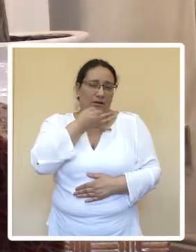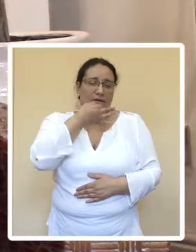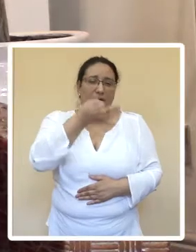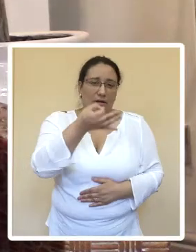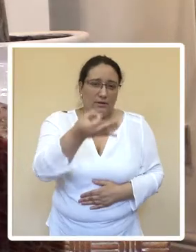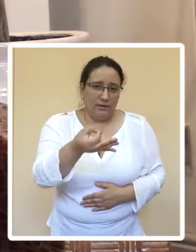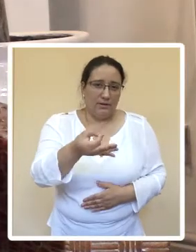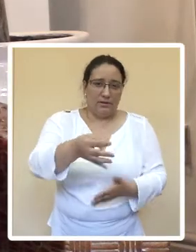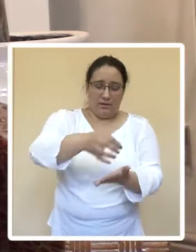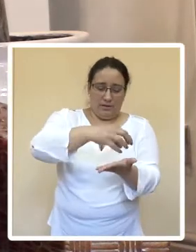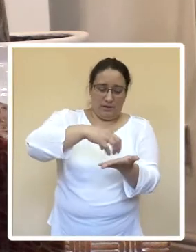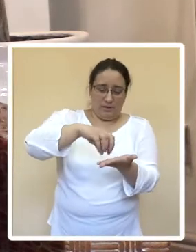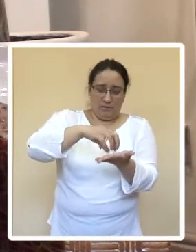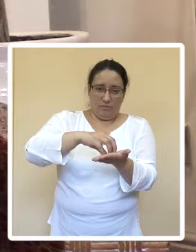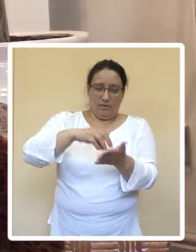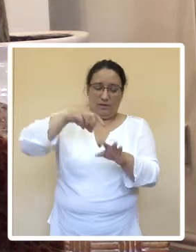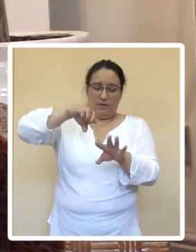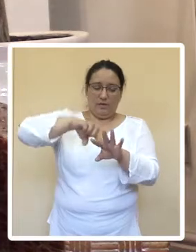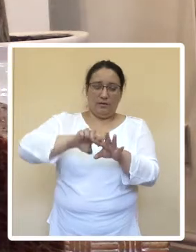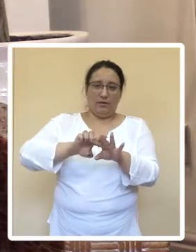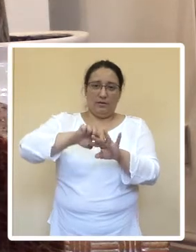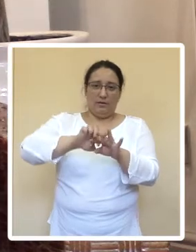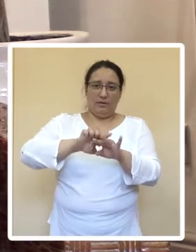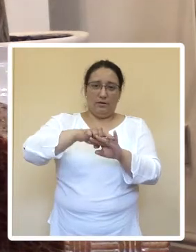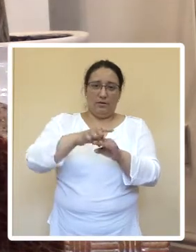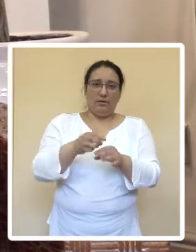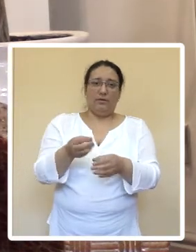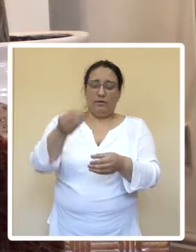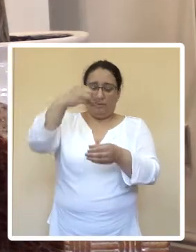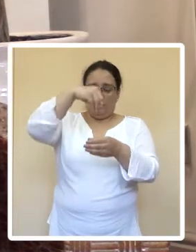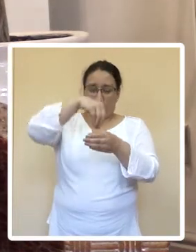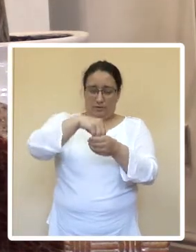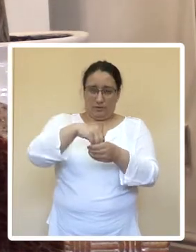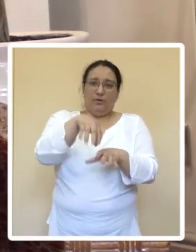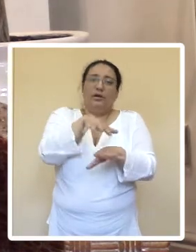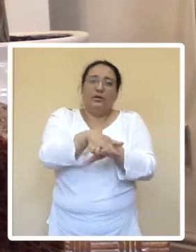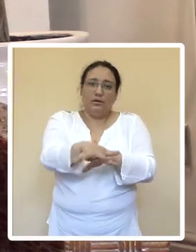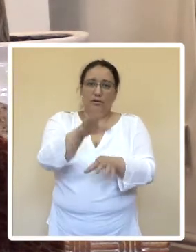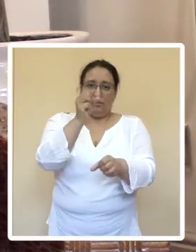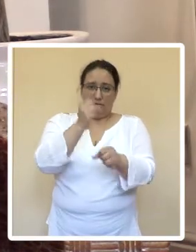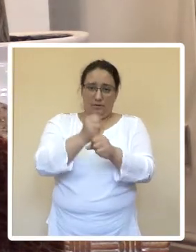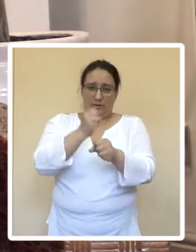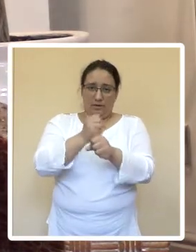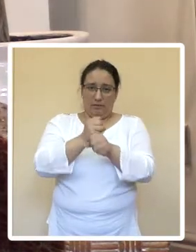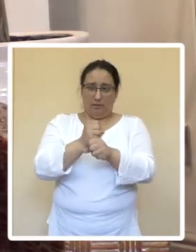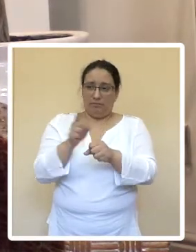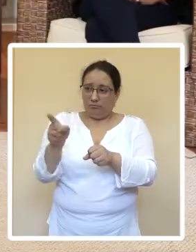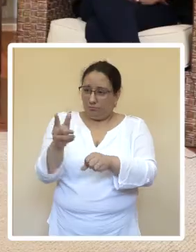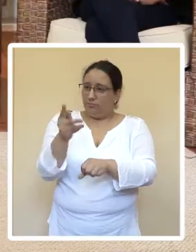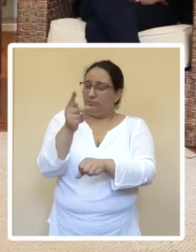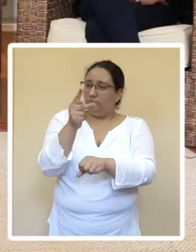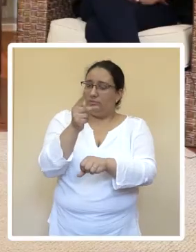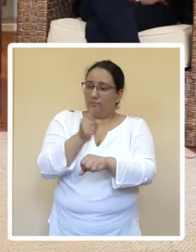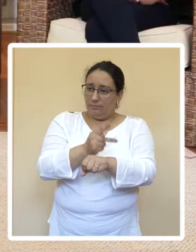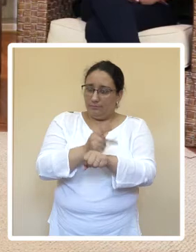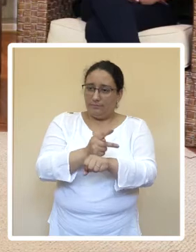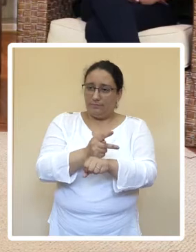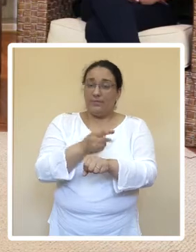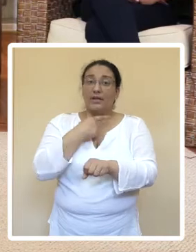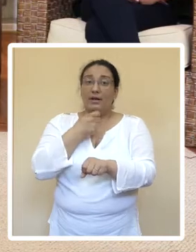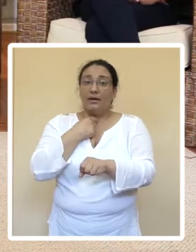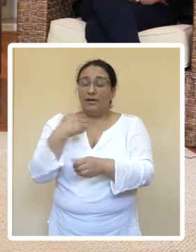chimbaronguina respecto a la inserción laboral de personas con discapacidad, Bárbara? Primero los